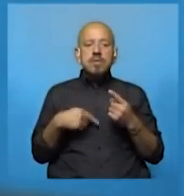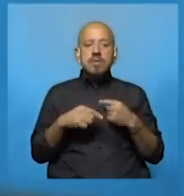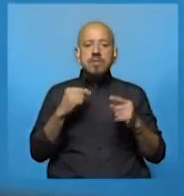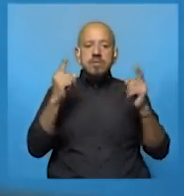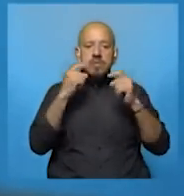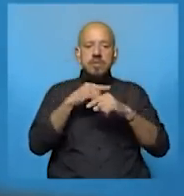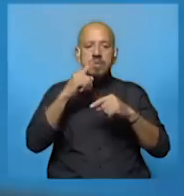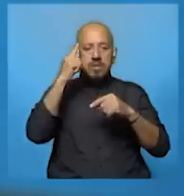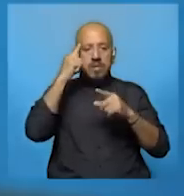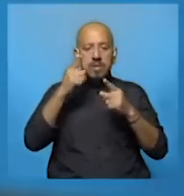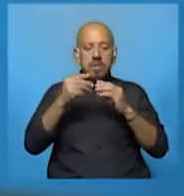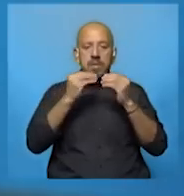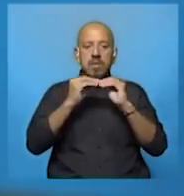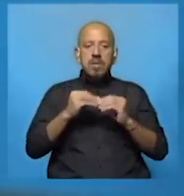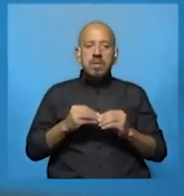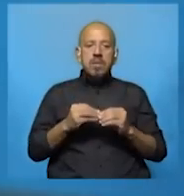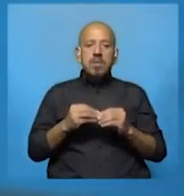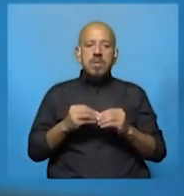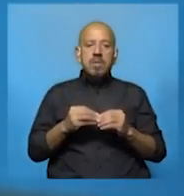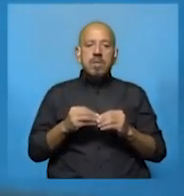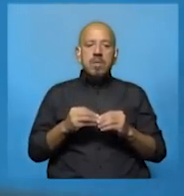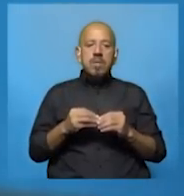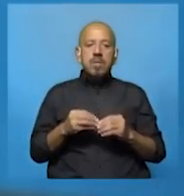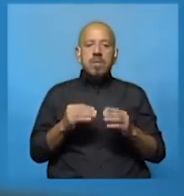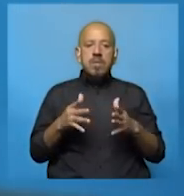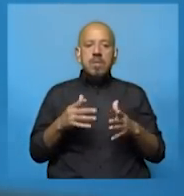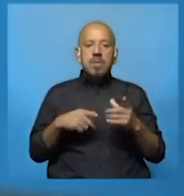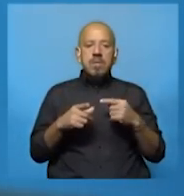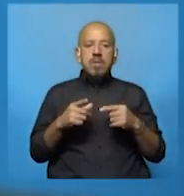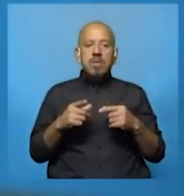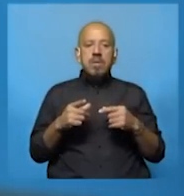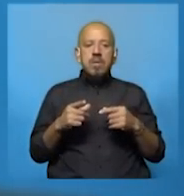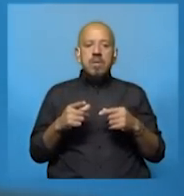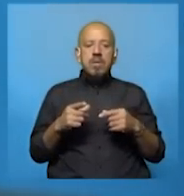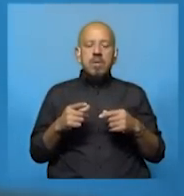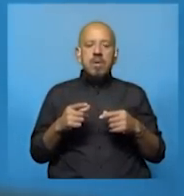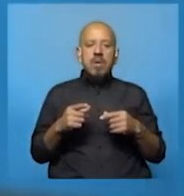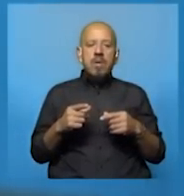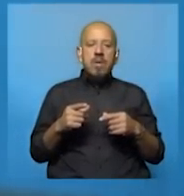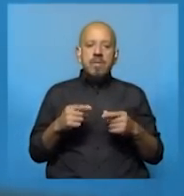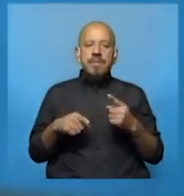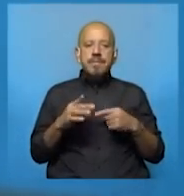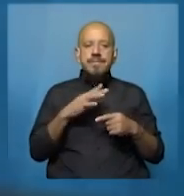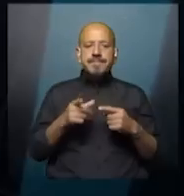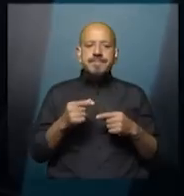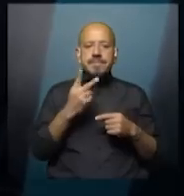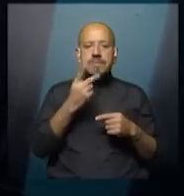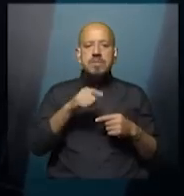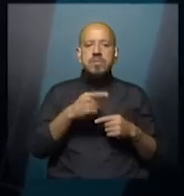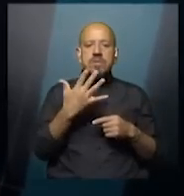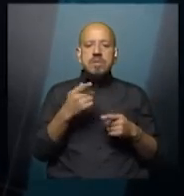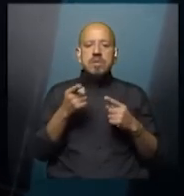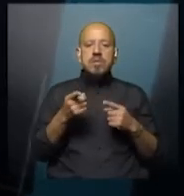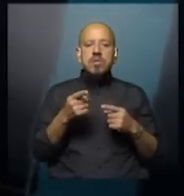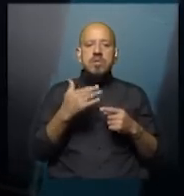difícil estimarlo pero los cálculos que se que se hacen al respecto fíjate fíjate el dato dicen que va entre el 2,5 del